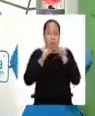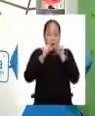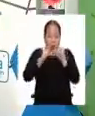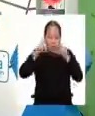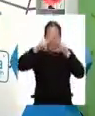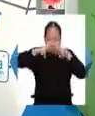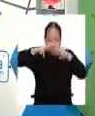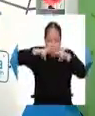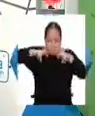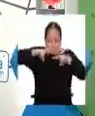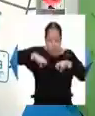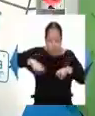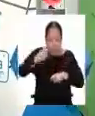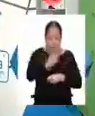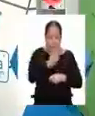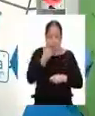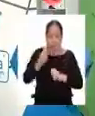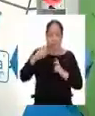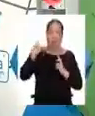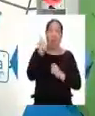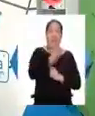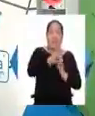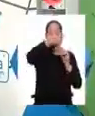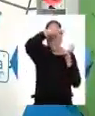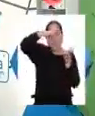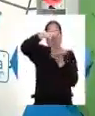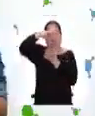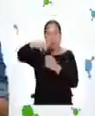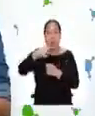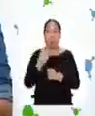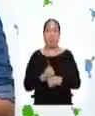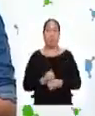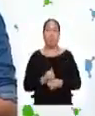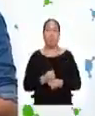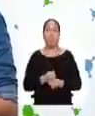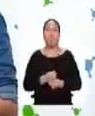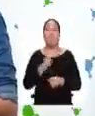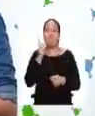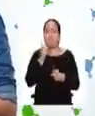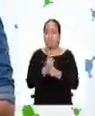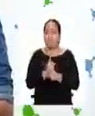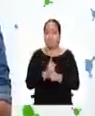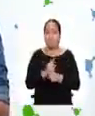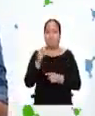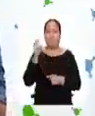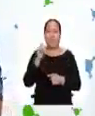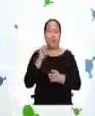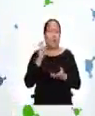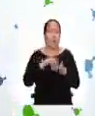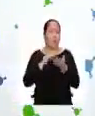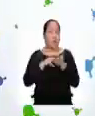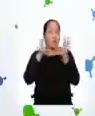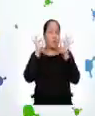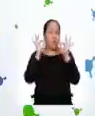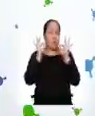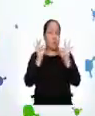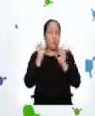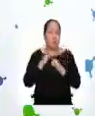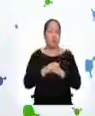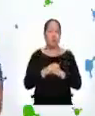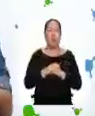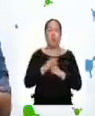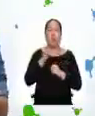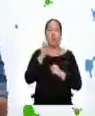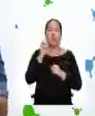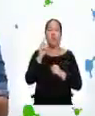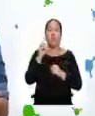cada situación y cada nube de manera individual. Afirmativo. El principal riesgo de la siembra de nubes con yoduro